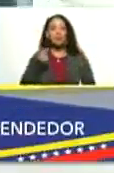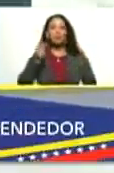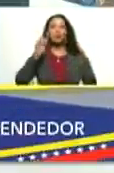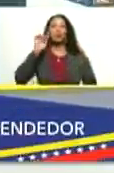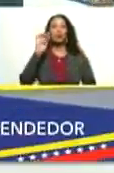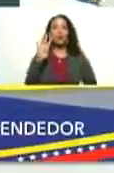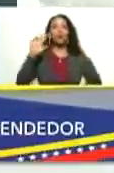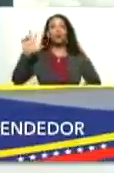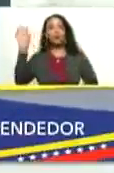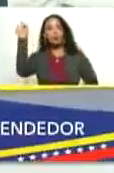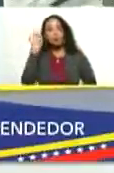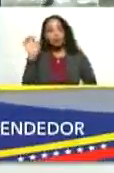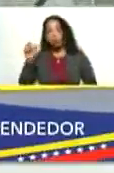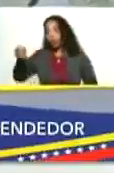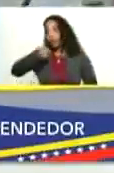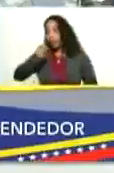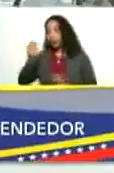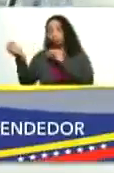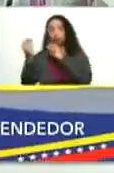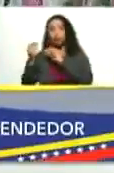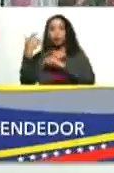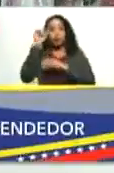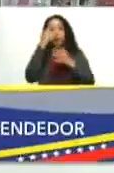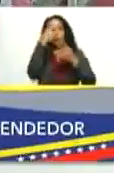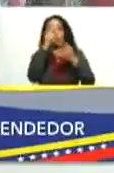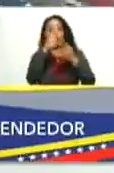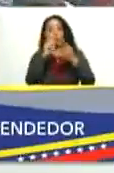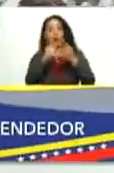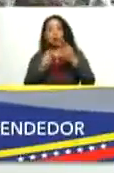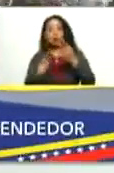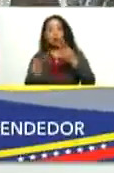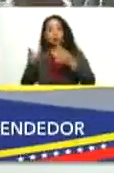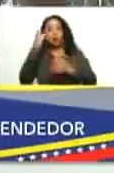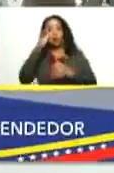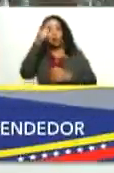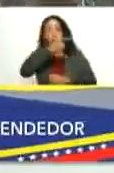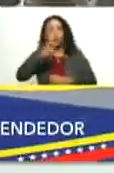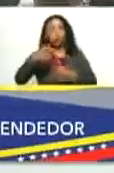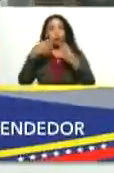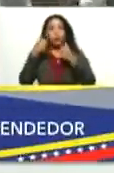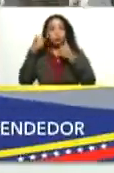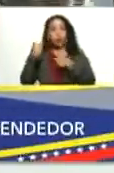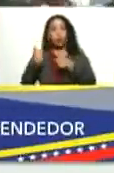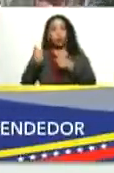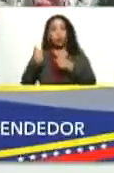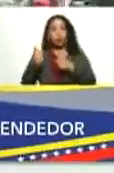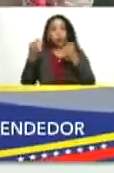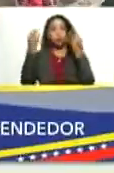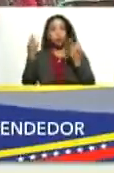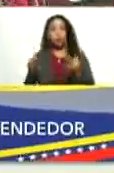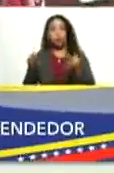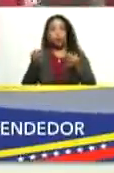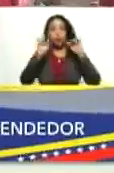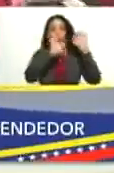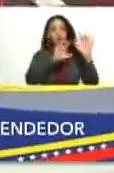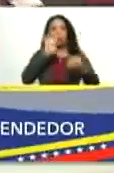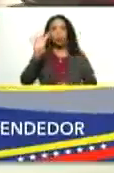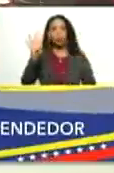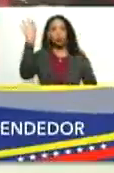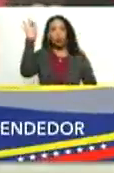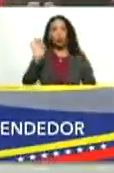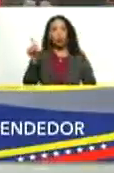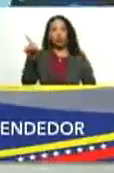84.43% de los entrevistados calificaron el dispositivo de seguridad ciudadana entre muy bueno y bueno. 84%.